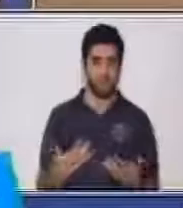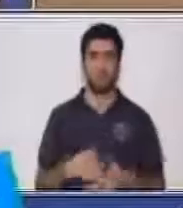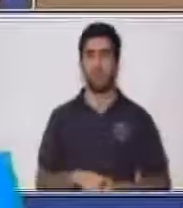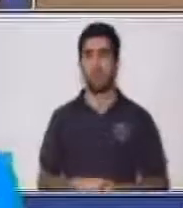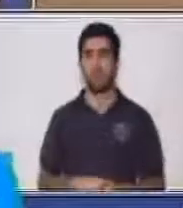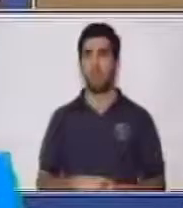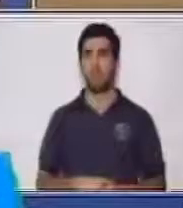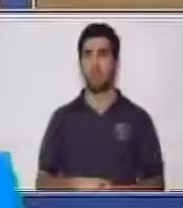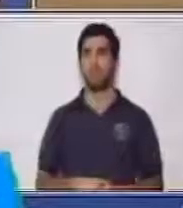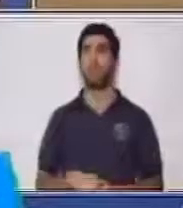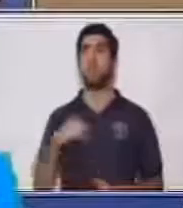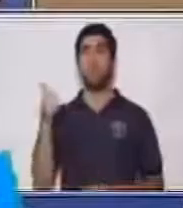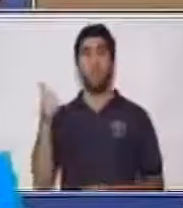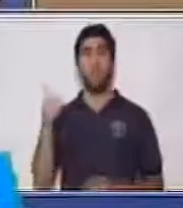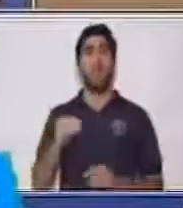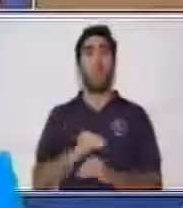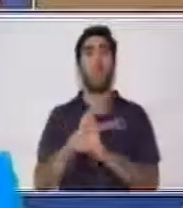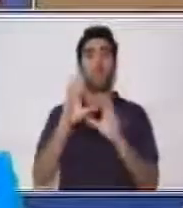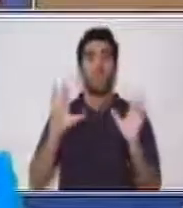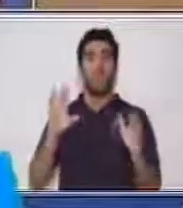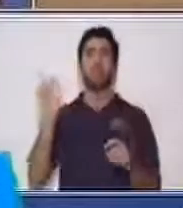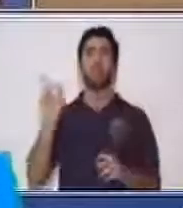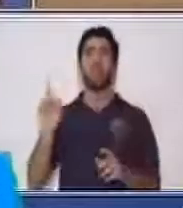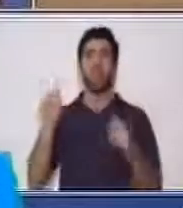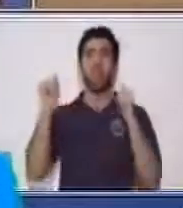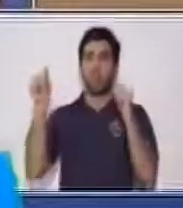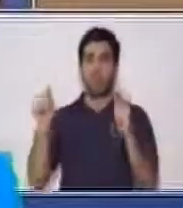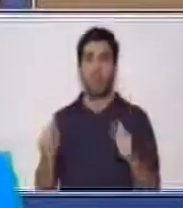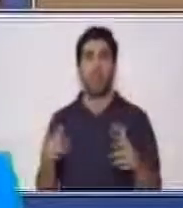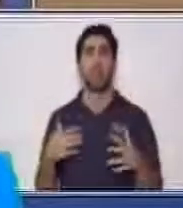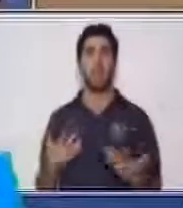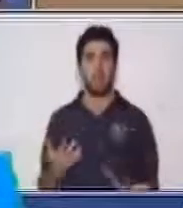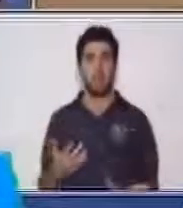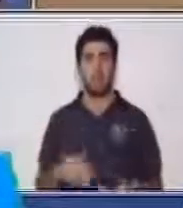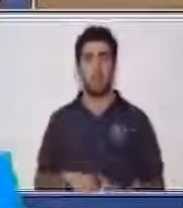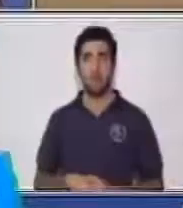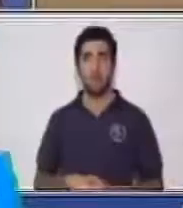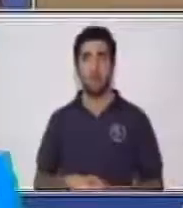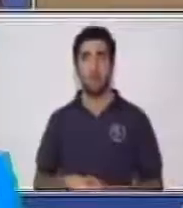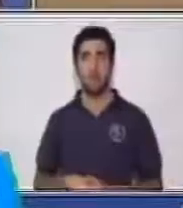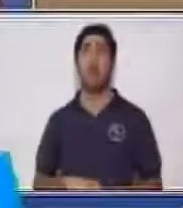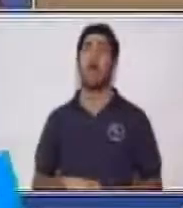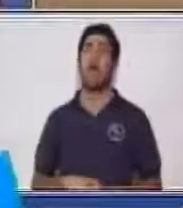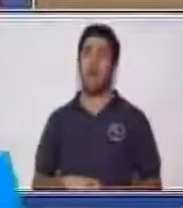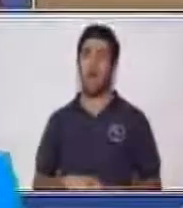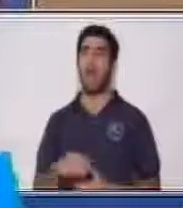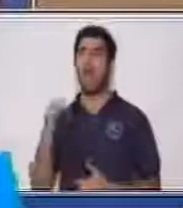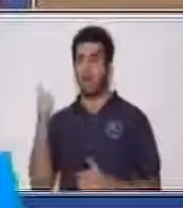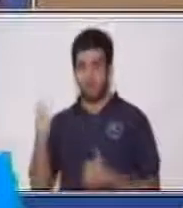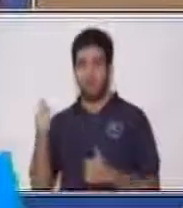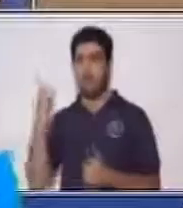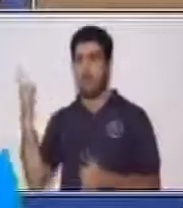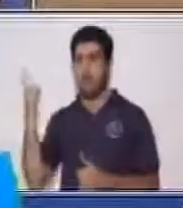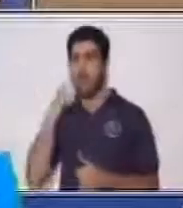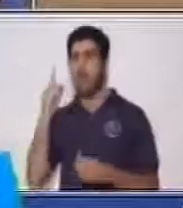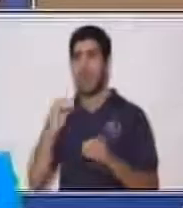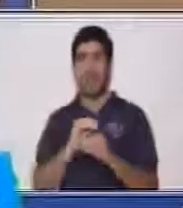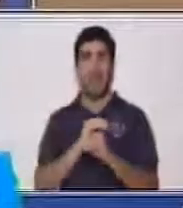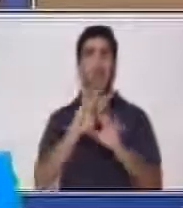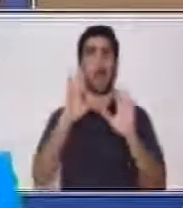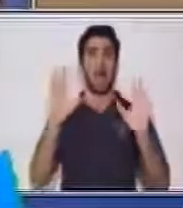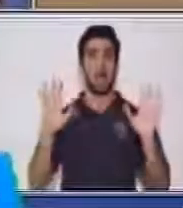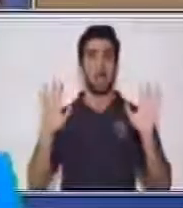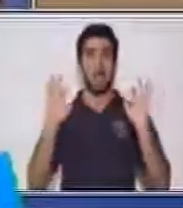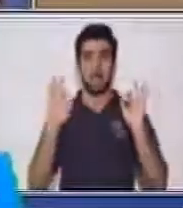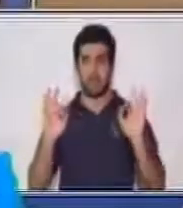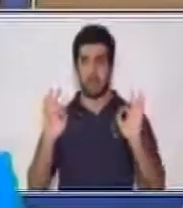buenos días? ¿En la mañana o en la tarde? Sí, en la mañana. Muy bien. Lo vamos